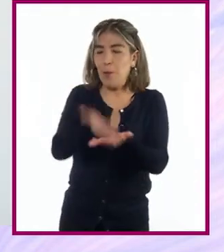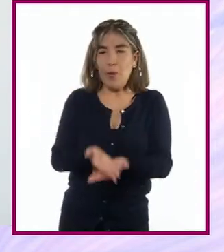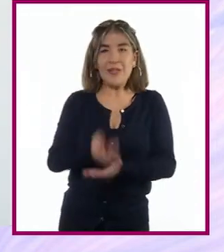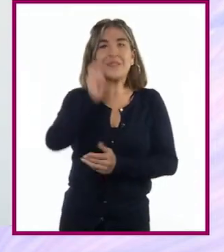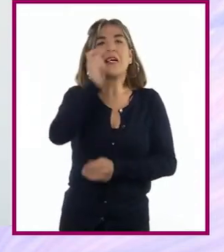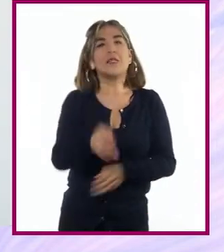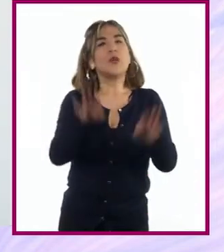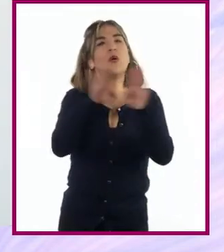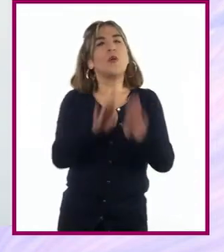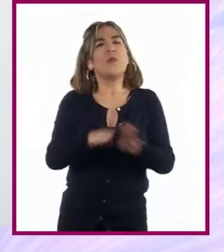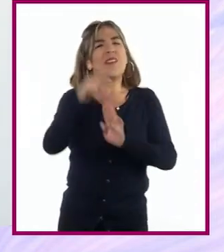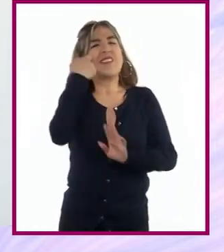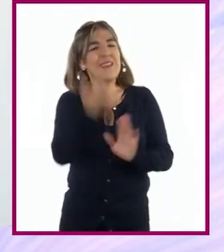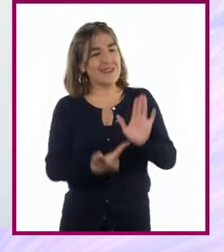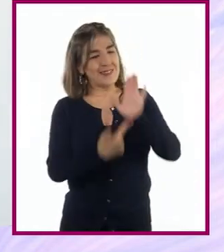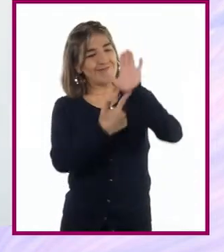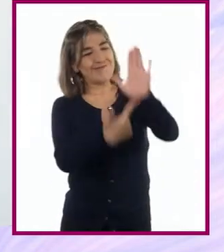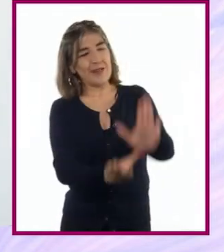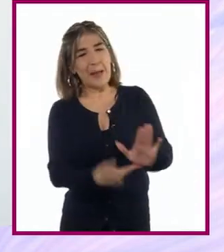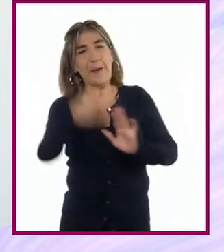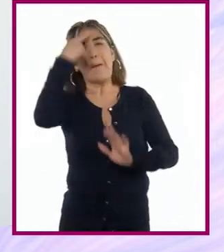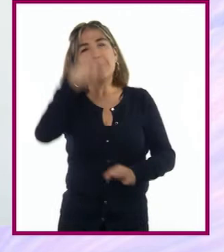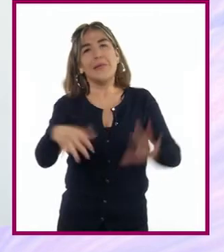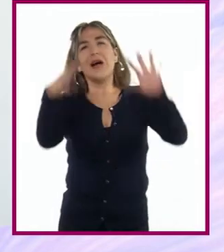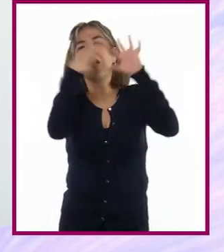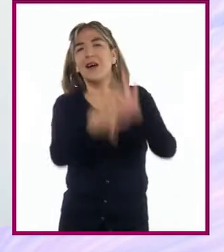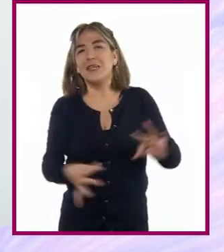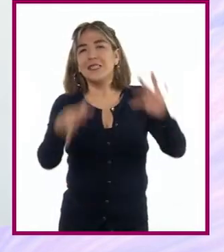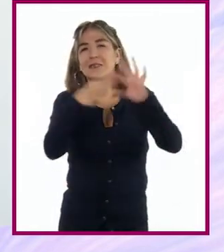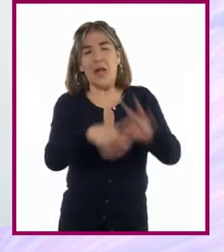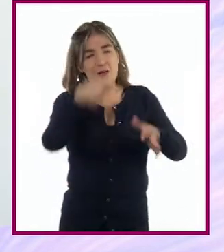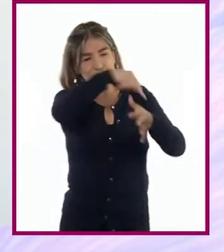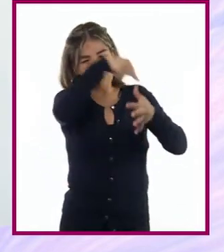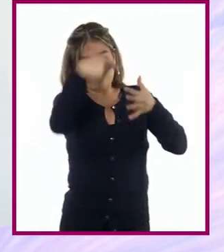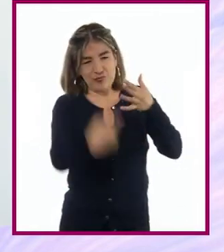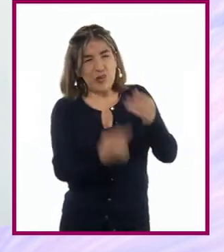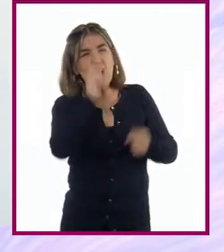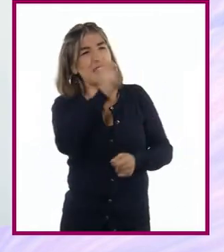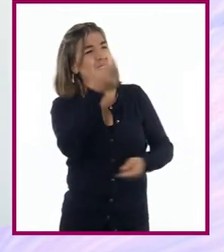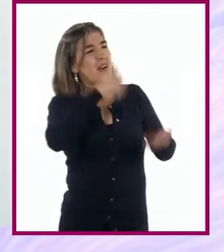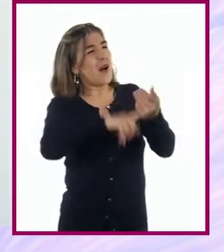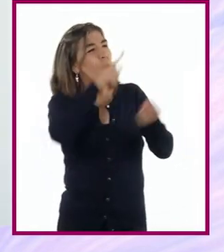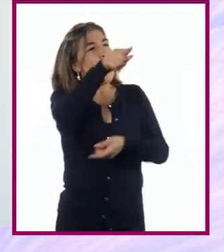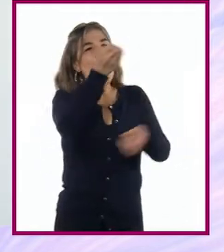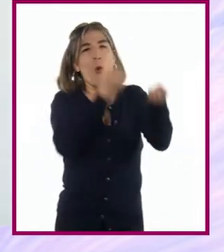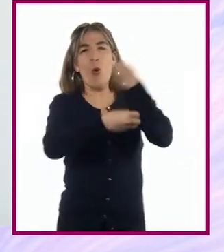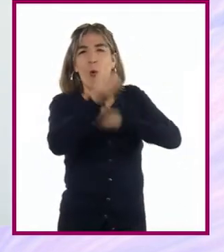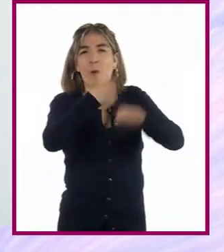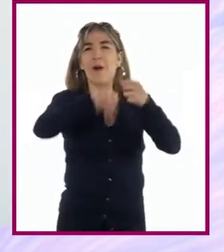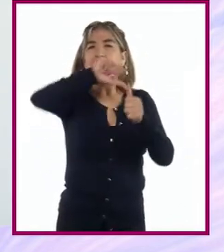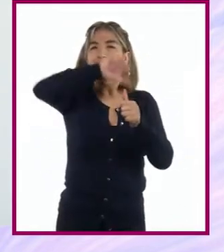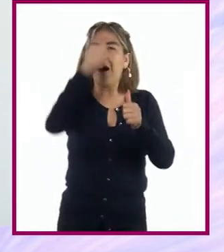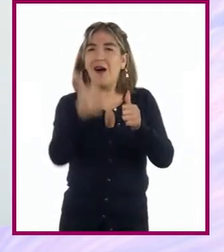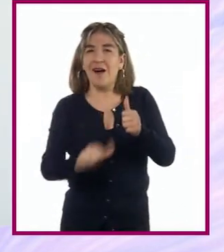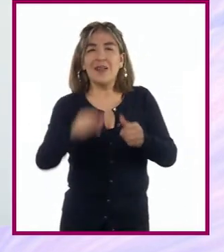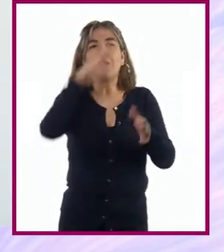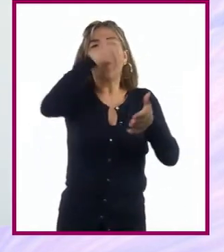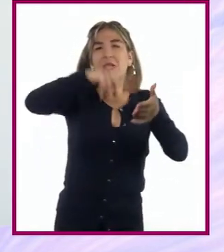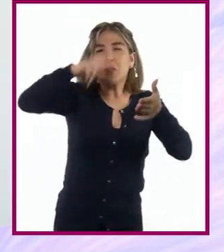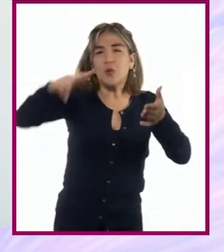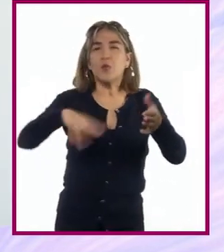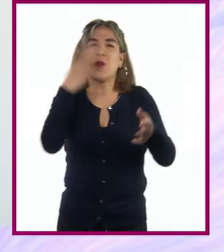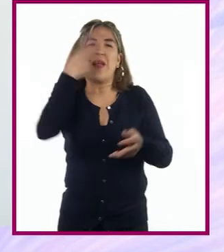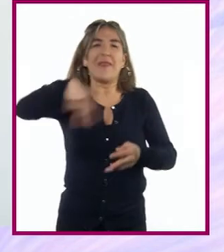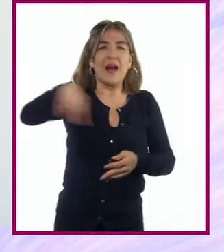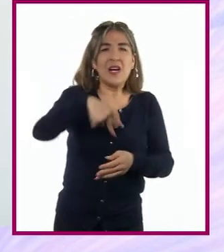lo que nos puede explicar un artista en este instante, con el paso del tiempo puede ser